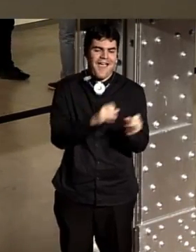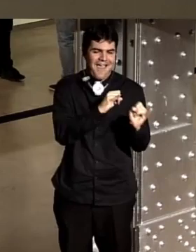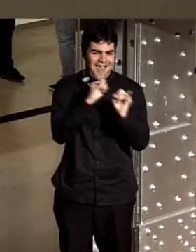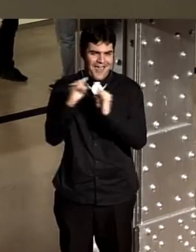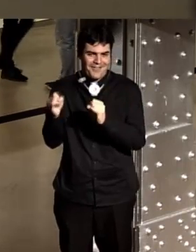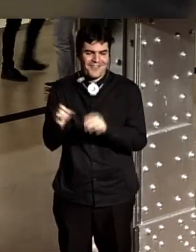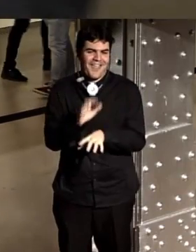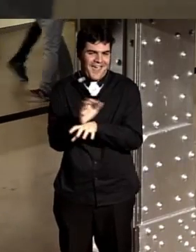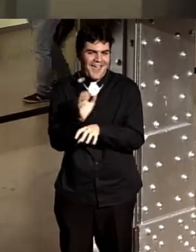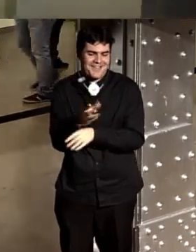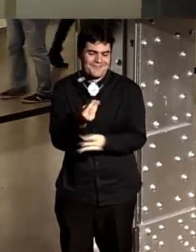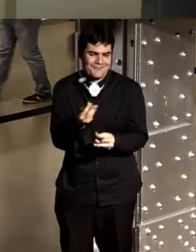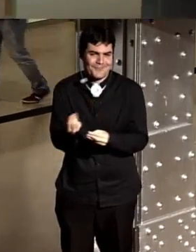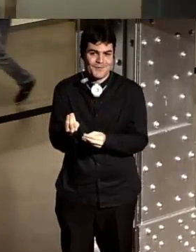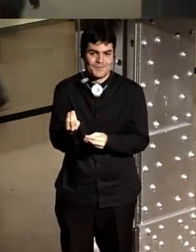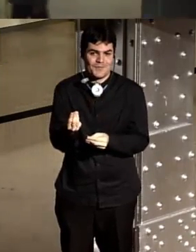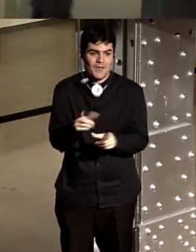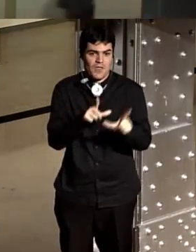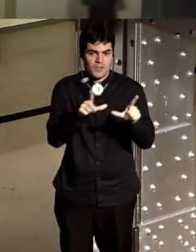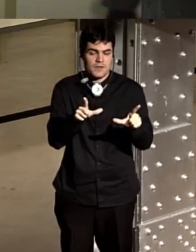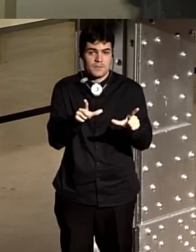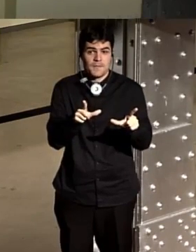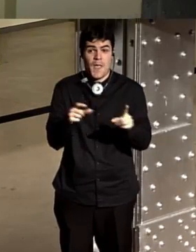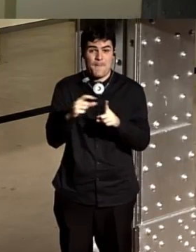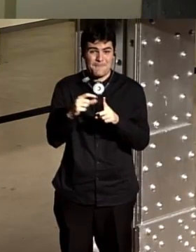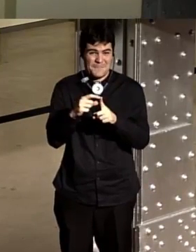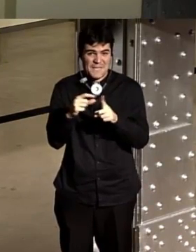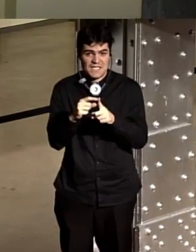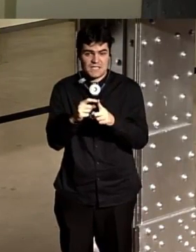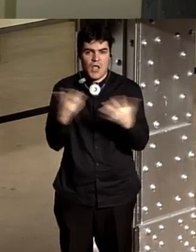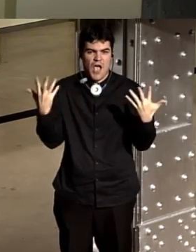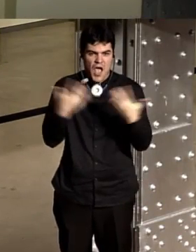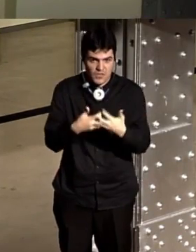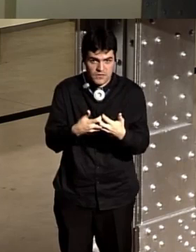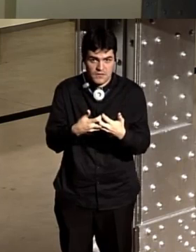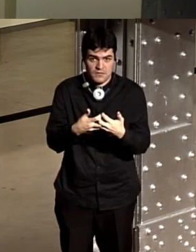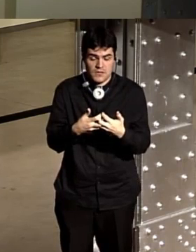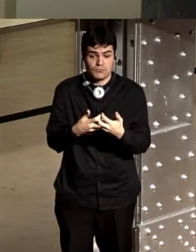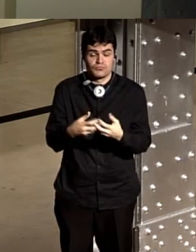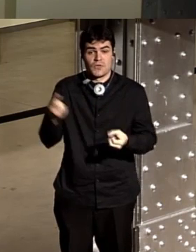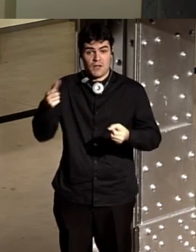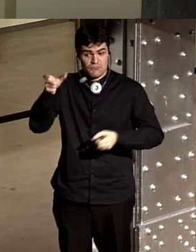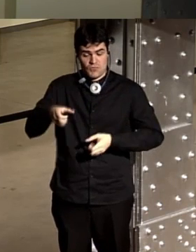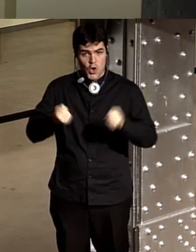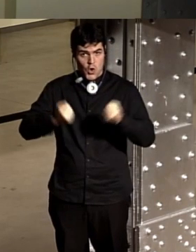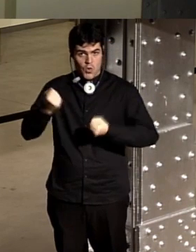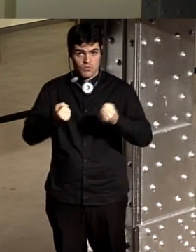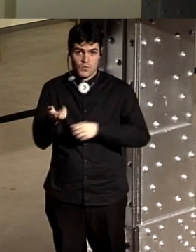una escena que, bueno, tiene un accidente en Pakistán, un accidente grave en el que su conductor muere.